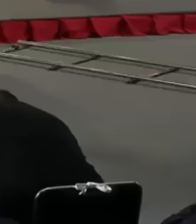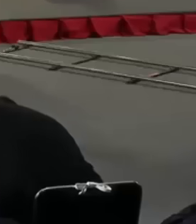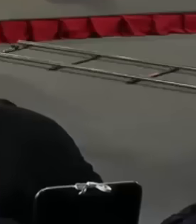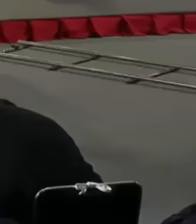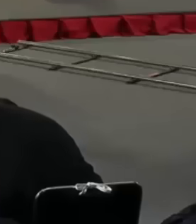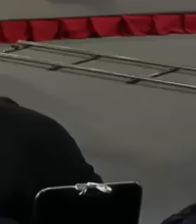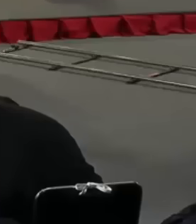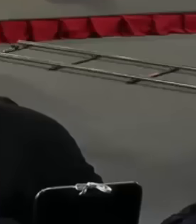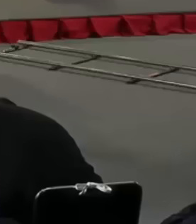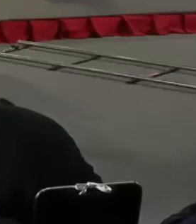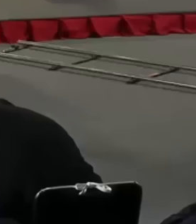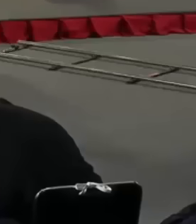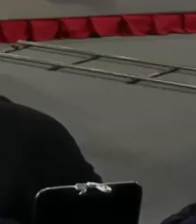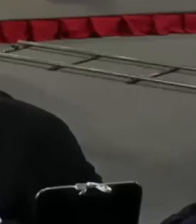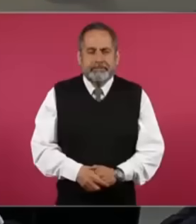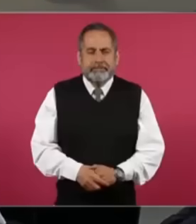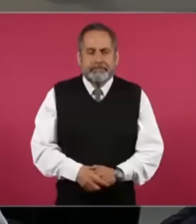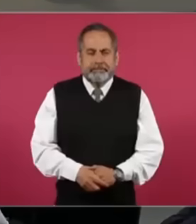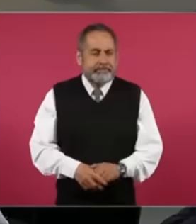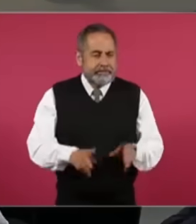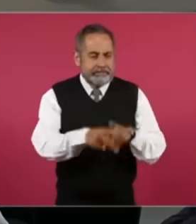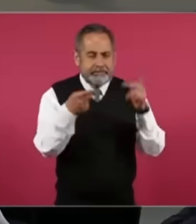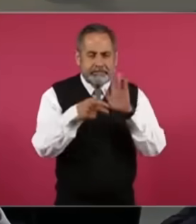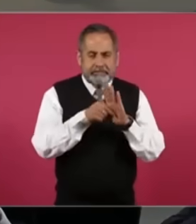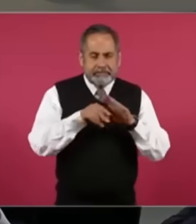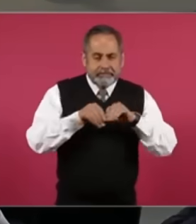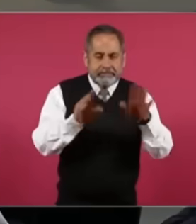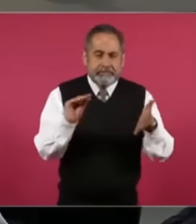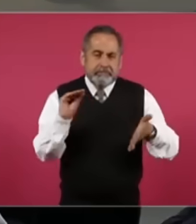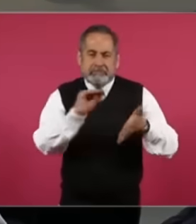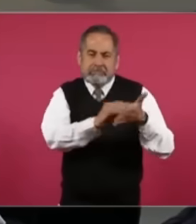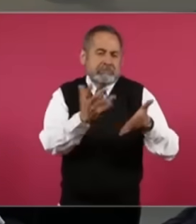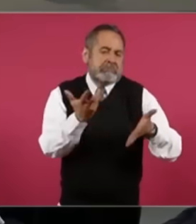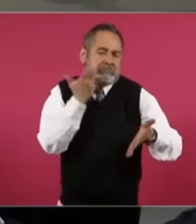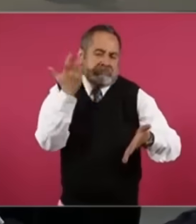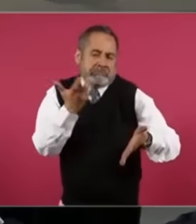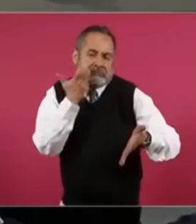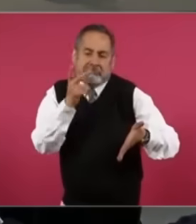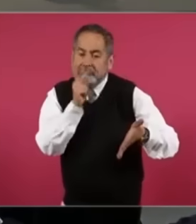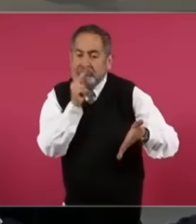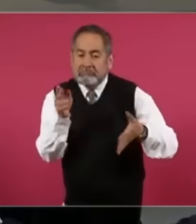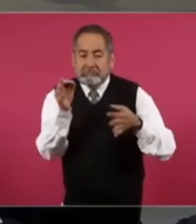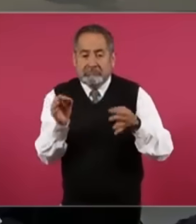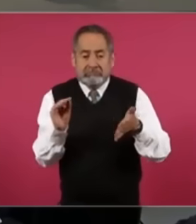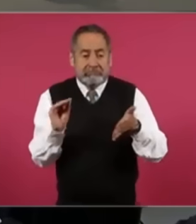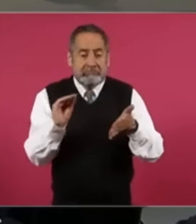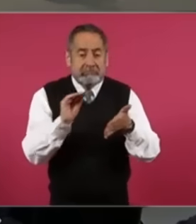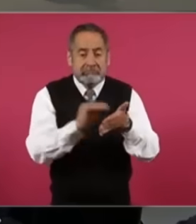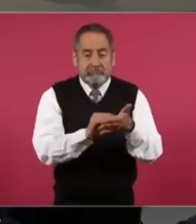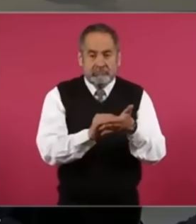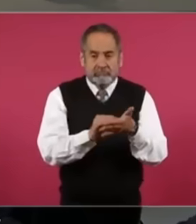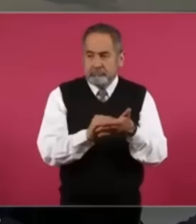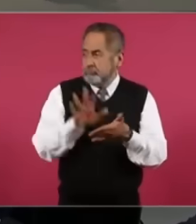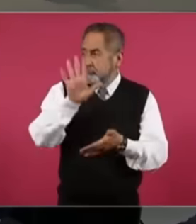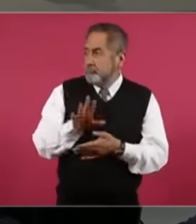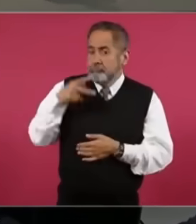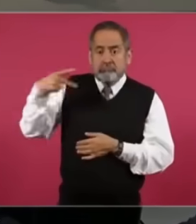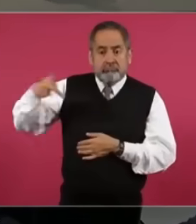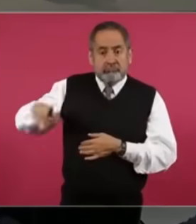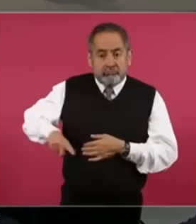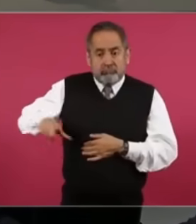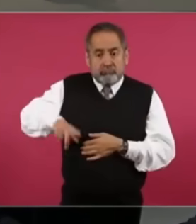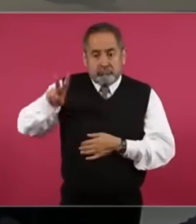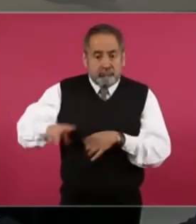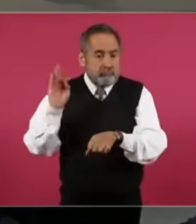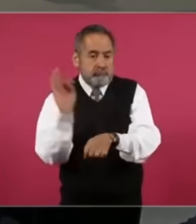Zambada. Eso es absolutamente falso. Sin embargo, el señor Rosario Heras era